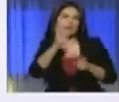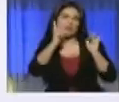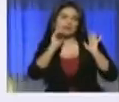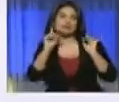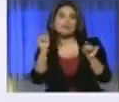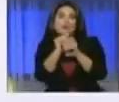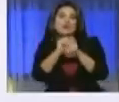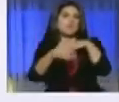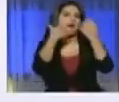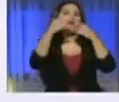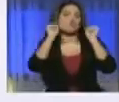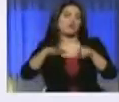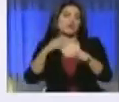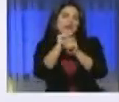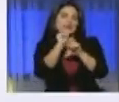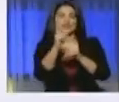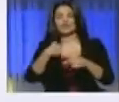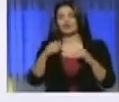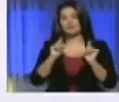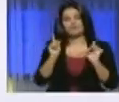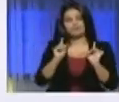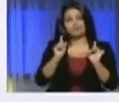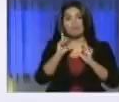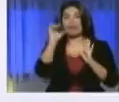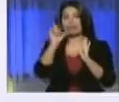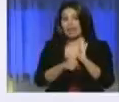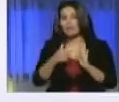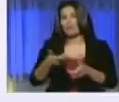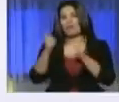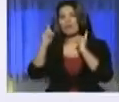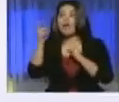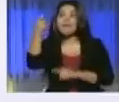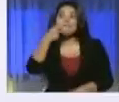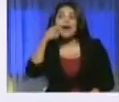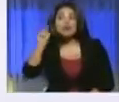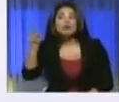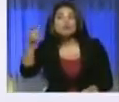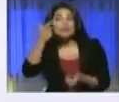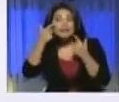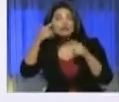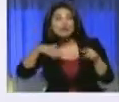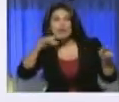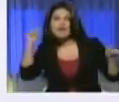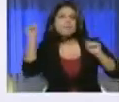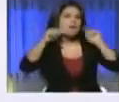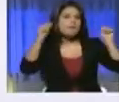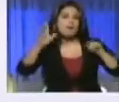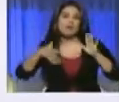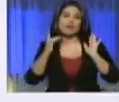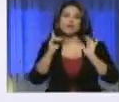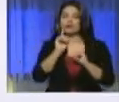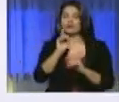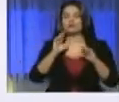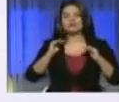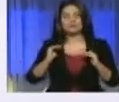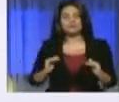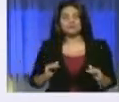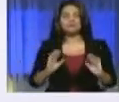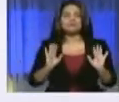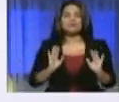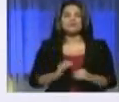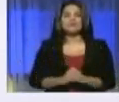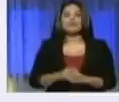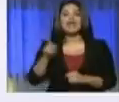programa. Más tarde, Mario Silva, pendiente. Tenemos 2 horas del mejor programa de la